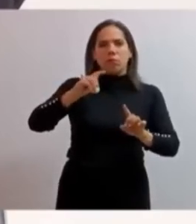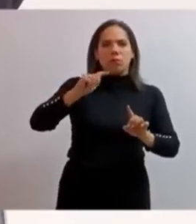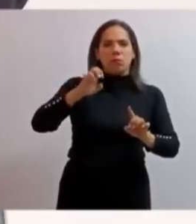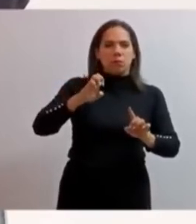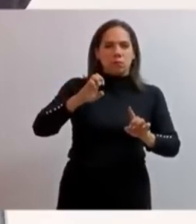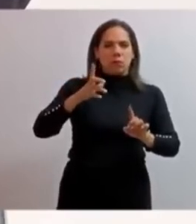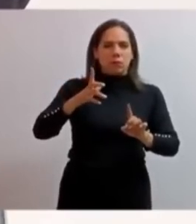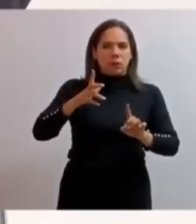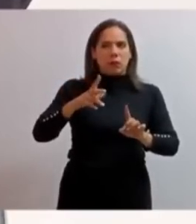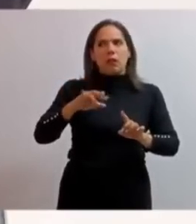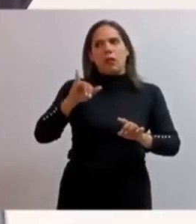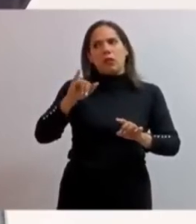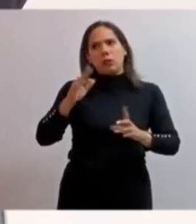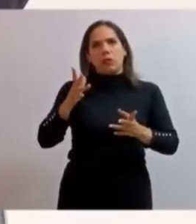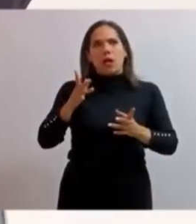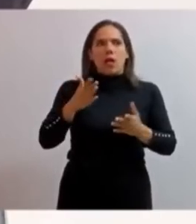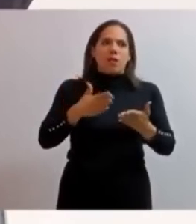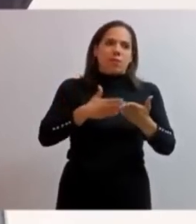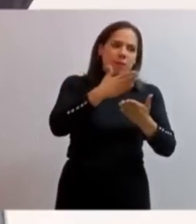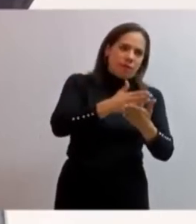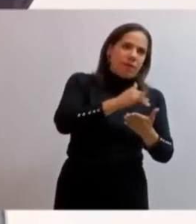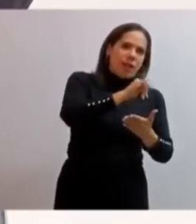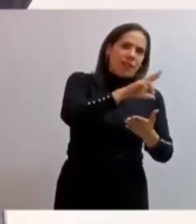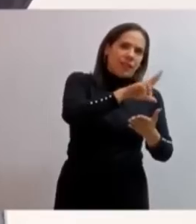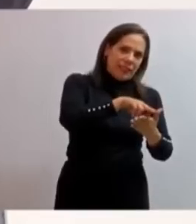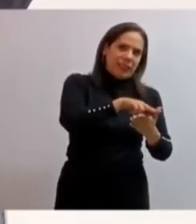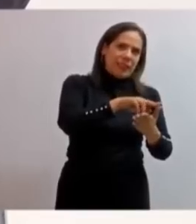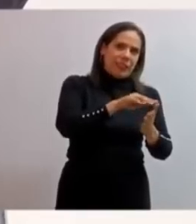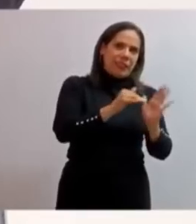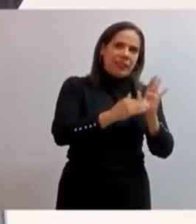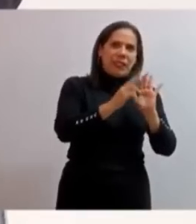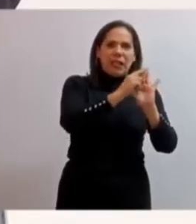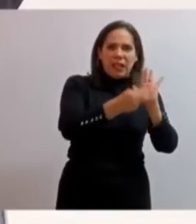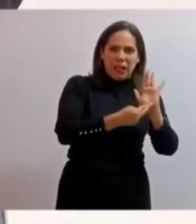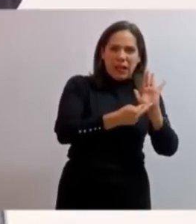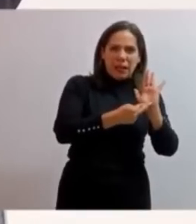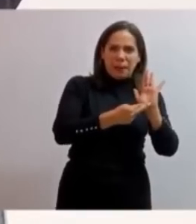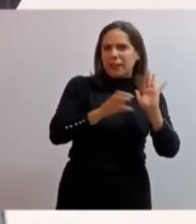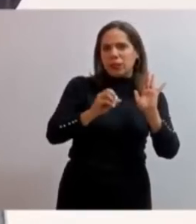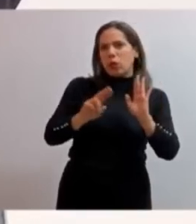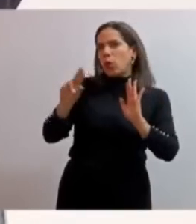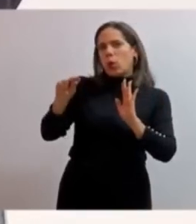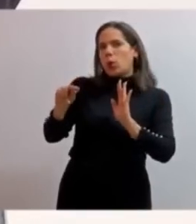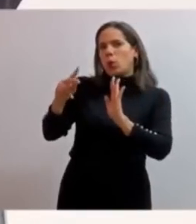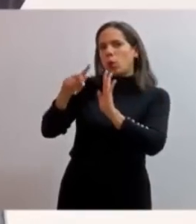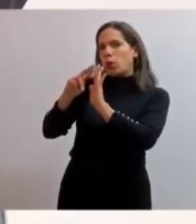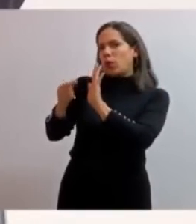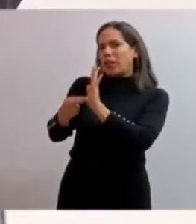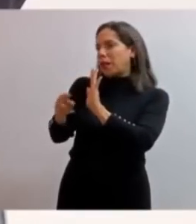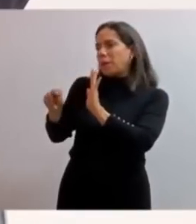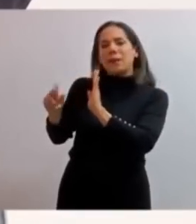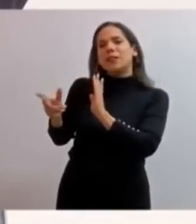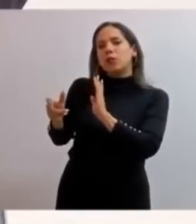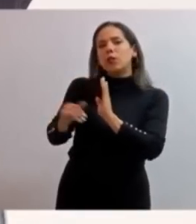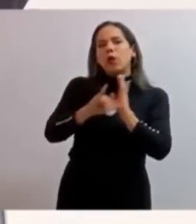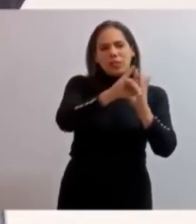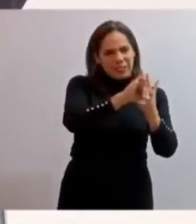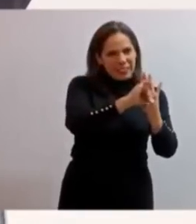no deben normarse? Aquí, ¿cuál sería su punto de vista? Nosotros como Subsecretaría de Educación Básica, por ley,